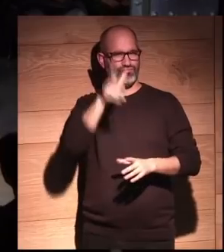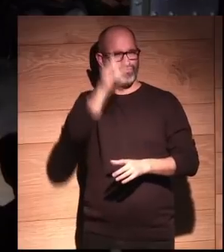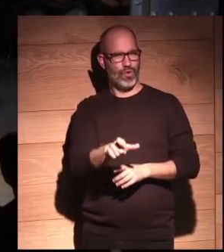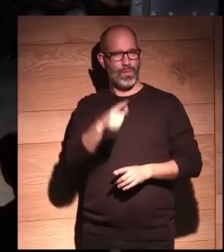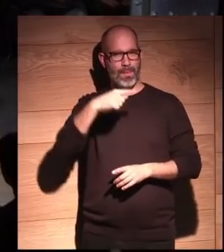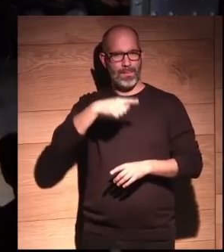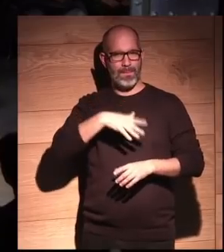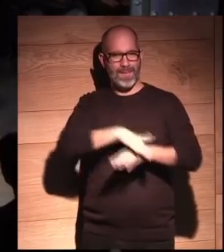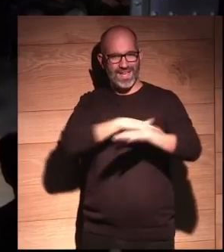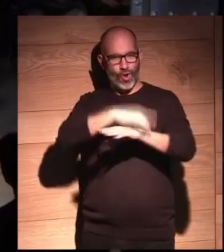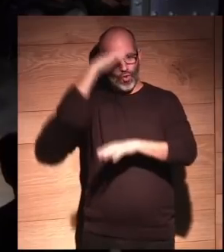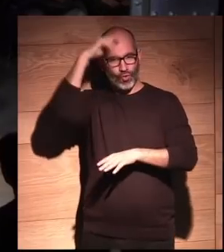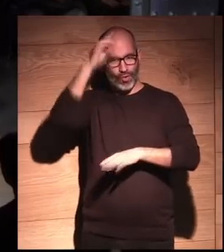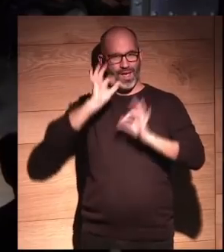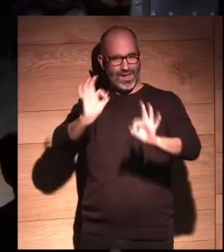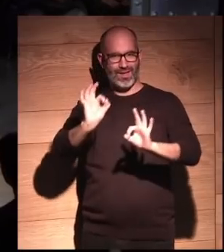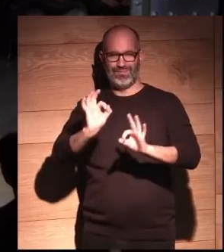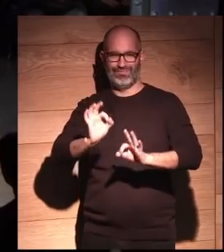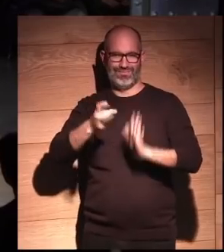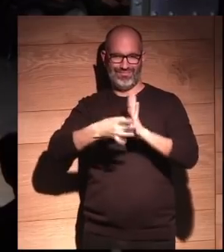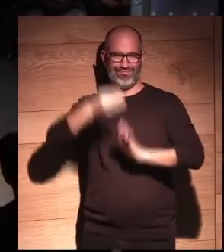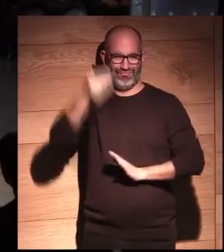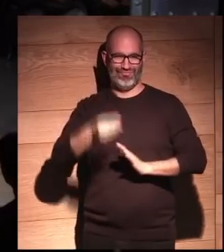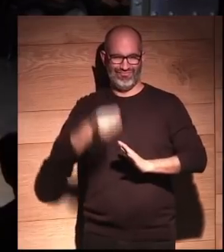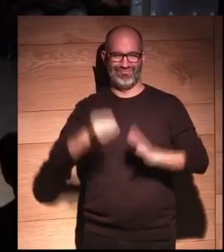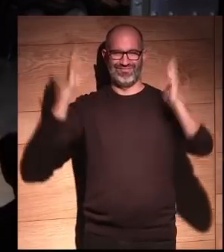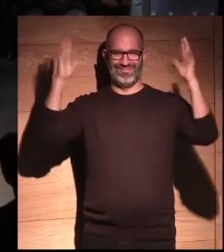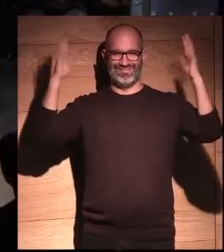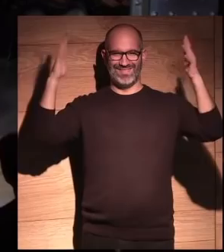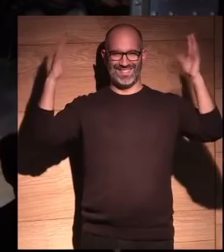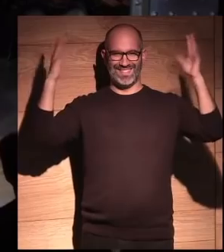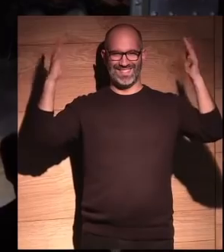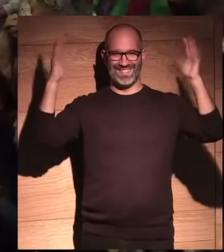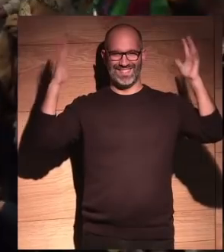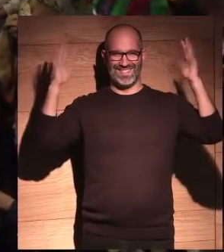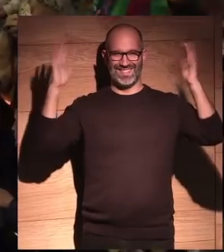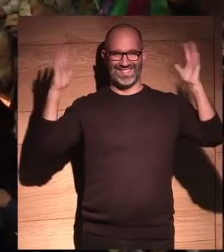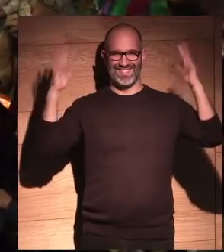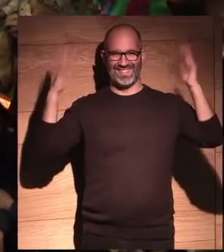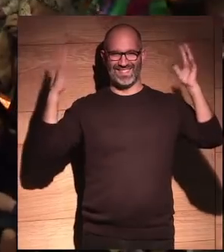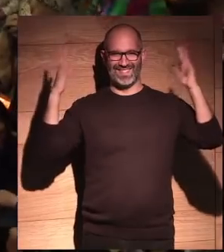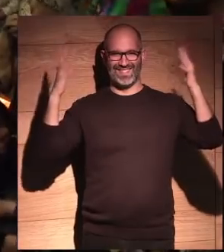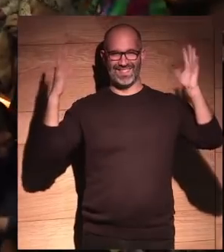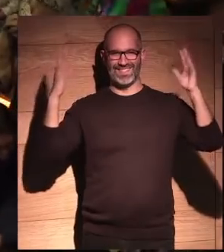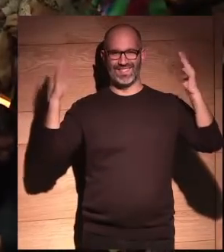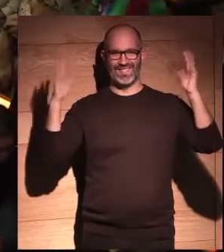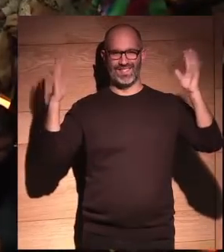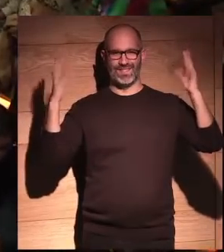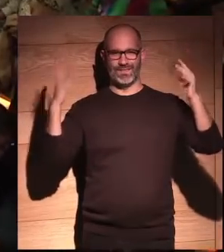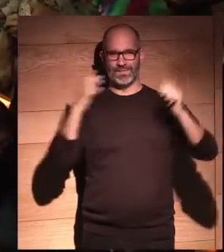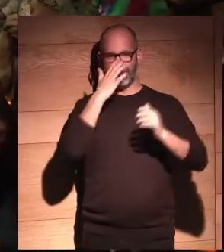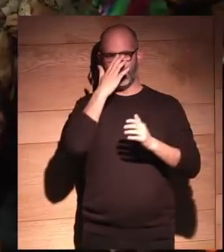de un ministro de Cultura. De lo que es un ministro de Cultura, efectivamente. Sí. Lo vamos a hacer de pie. Gracias, ¿eh? Sí, vamos a hacerlo de pie. Vamos a